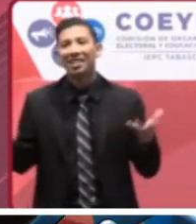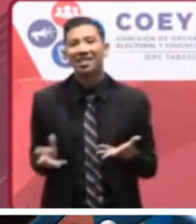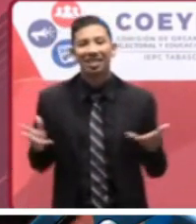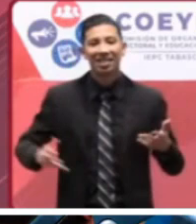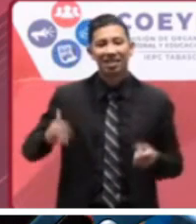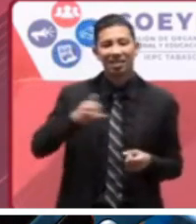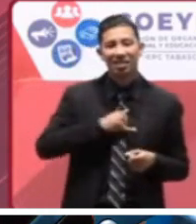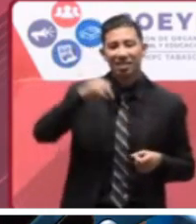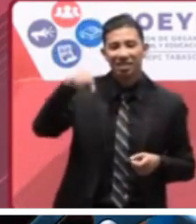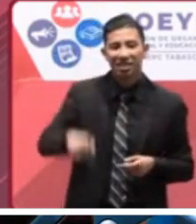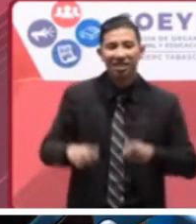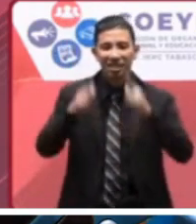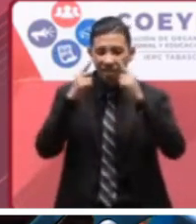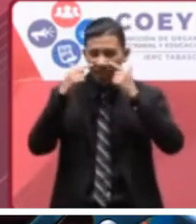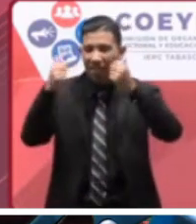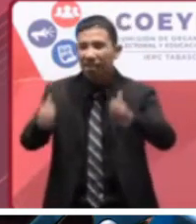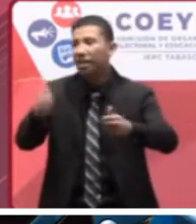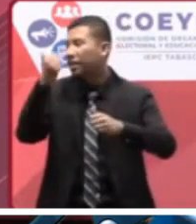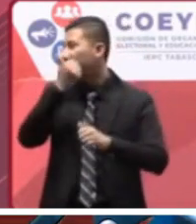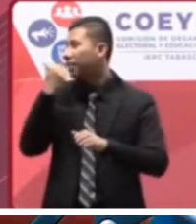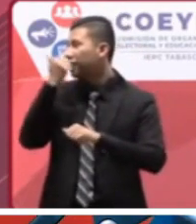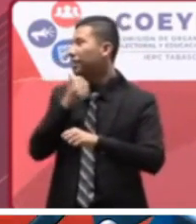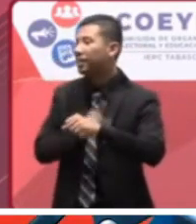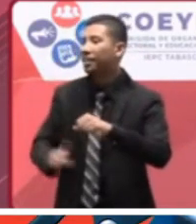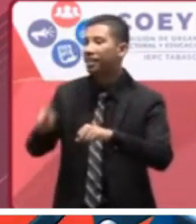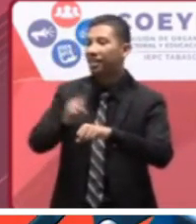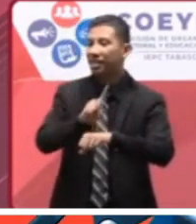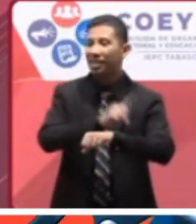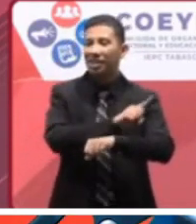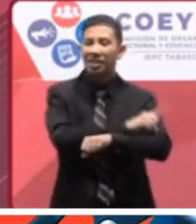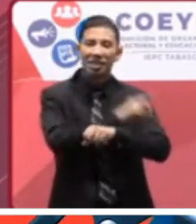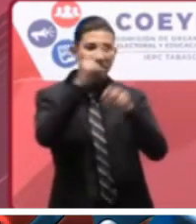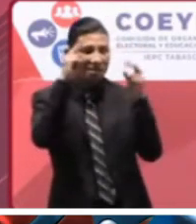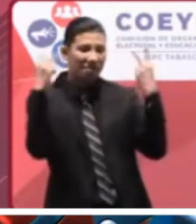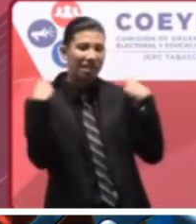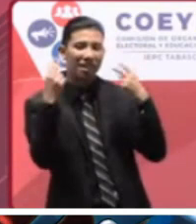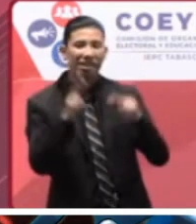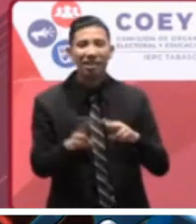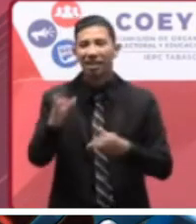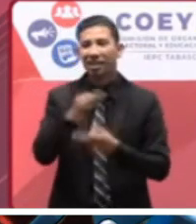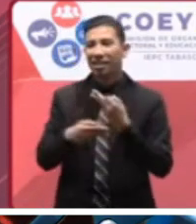aquí atendiendo a los alumnos diariamente, a los maestros y a todo el personal.